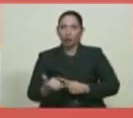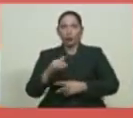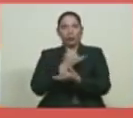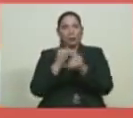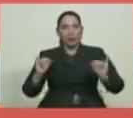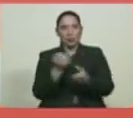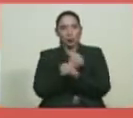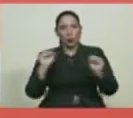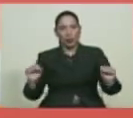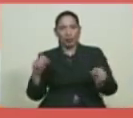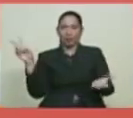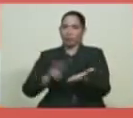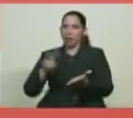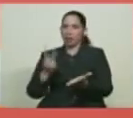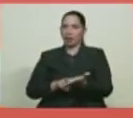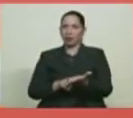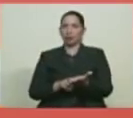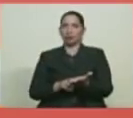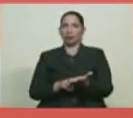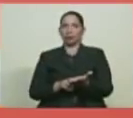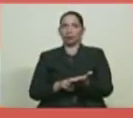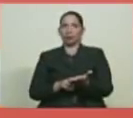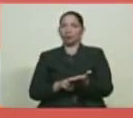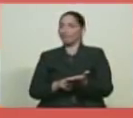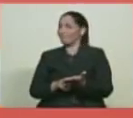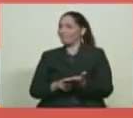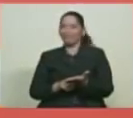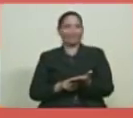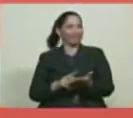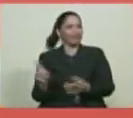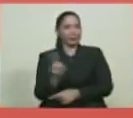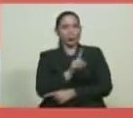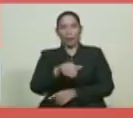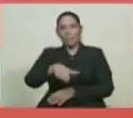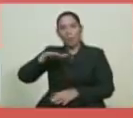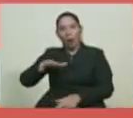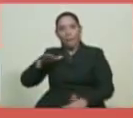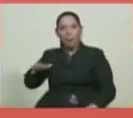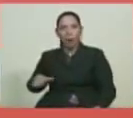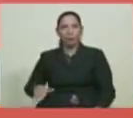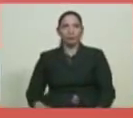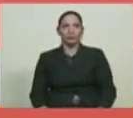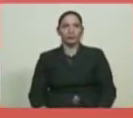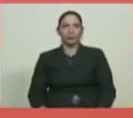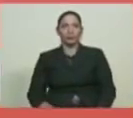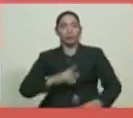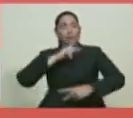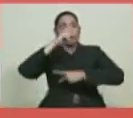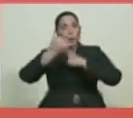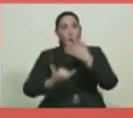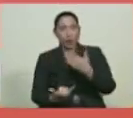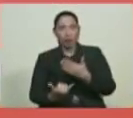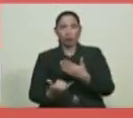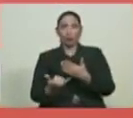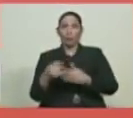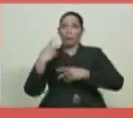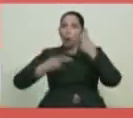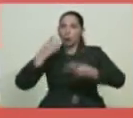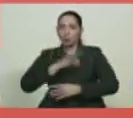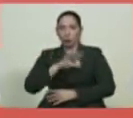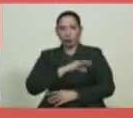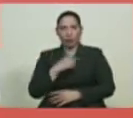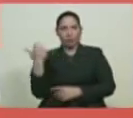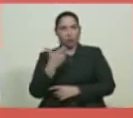soberanía verdadera. No vamos a dar marcha atrás en un proyecto político, social y económico que